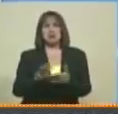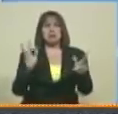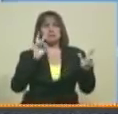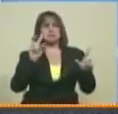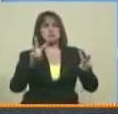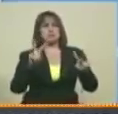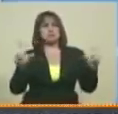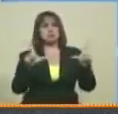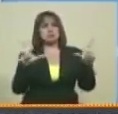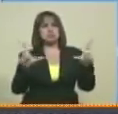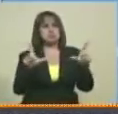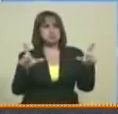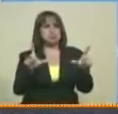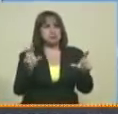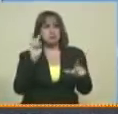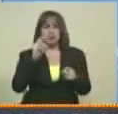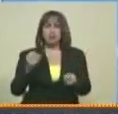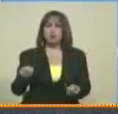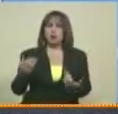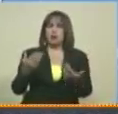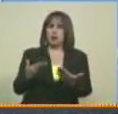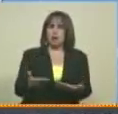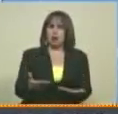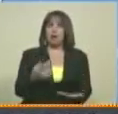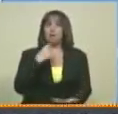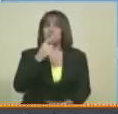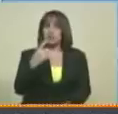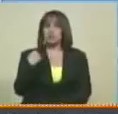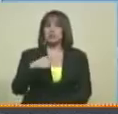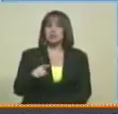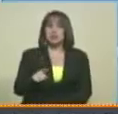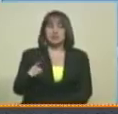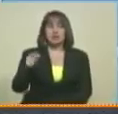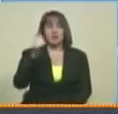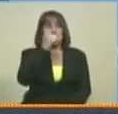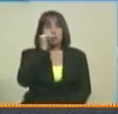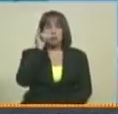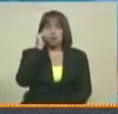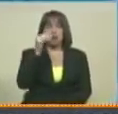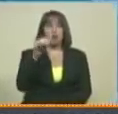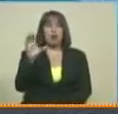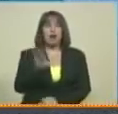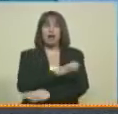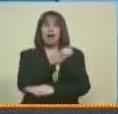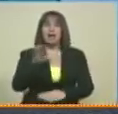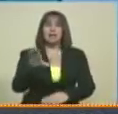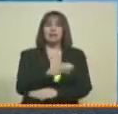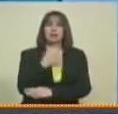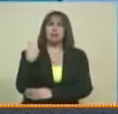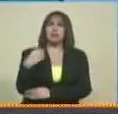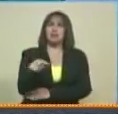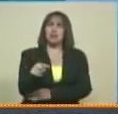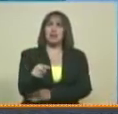ahorita, vamos a darle un regalo. Me dicen que tienen el video de esta canción. Esta canción tiene